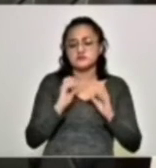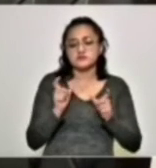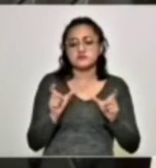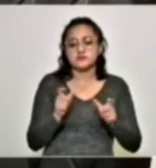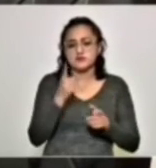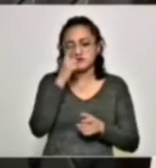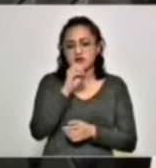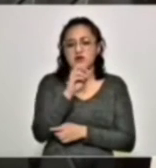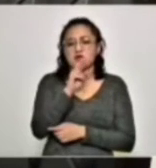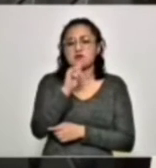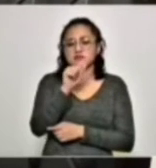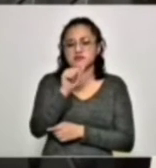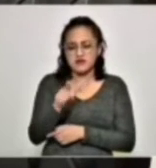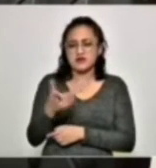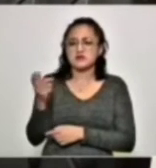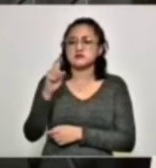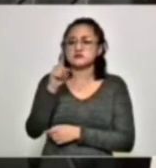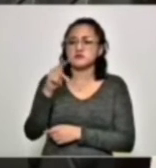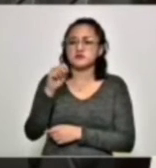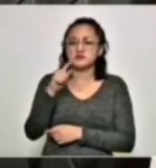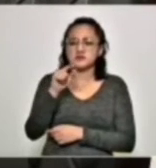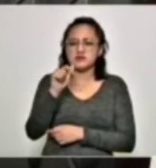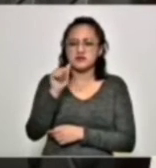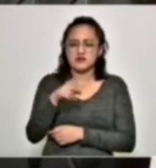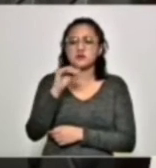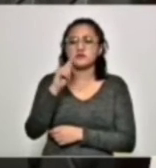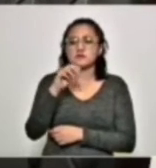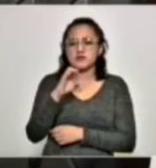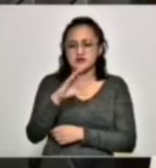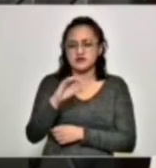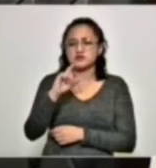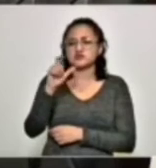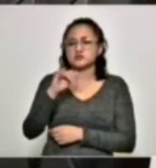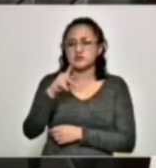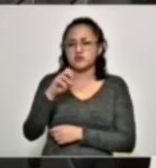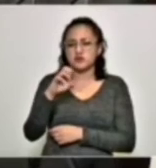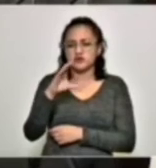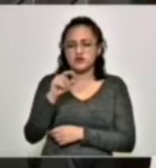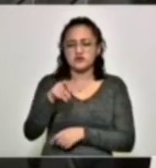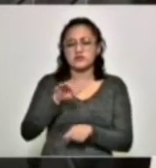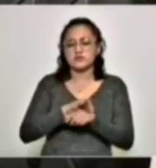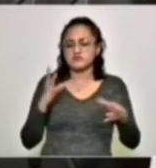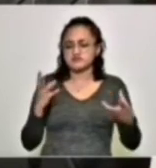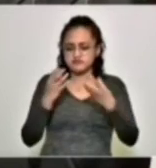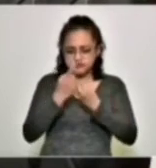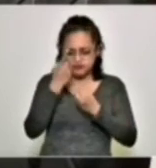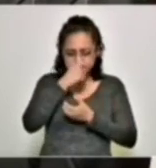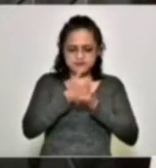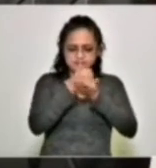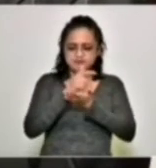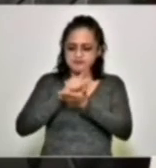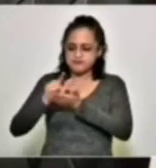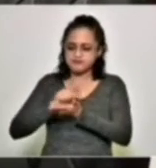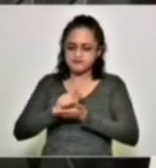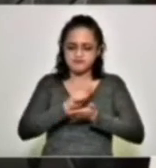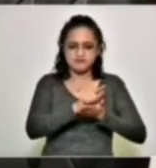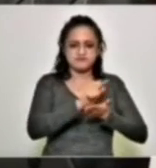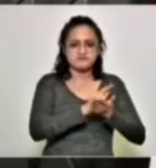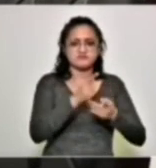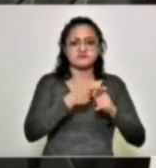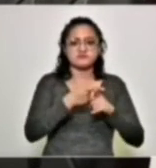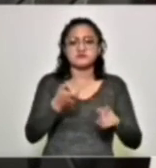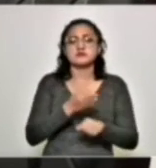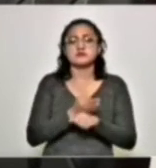municipios de Oriental, Zapotitlán de Méndez, Ochapulco, Coatepec, han estado trabajando para hacer limpieza